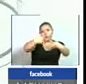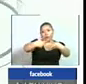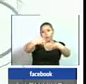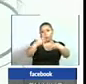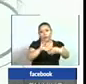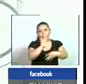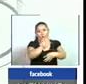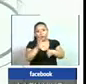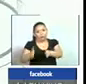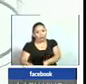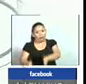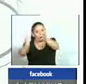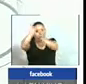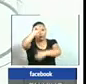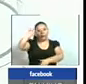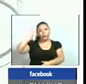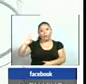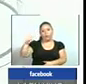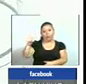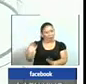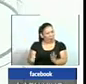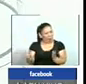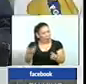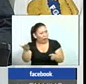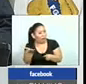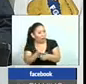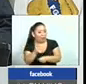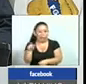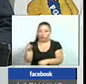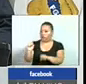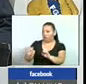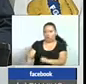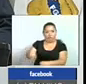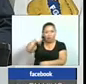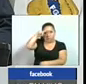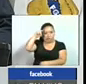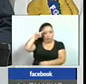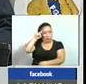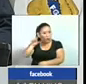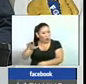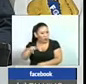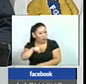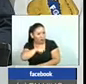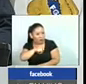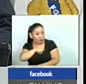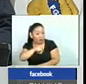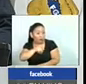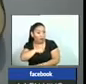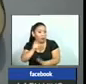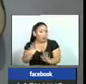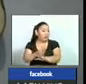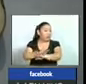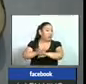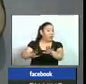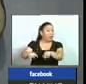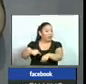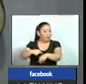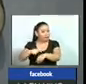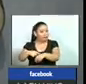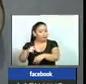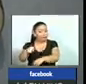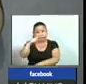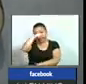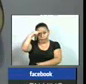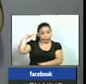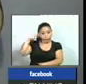institución. Pues asegura que Melara ha tenido incompetencias en el ejercicio de sus funciones. La gota que derramó el vaso serían las